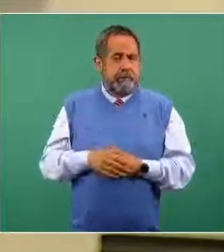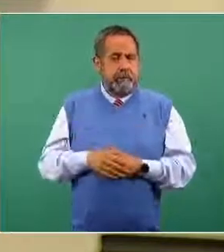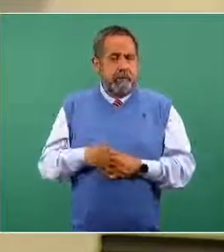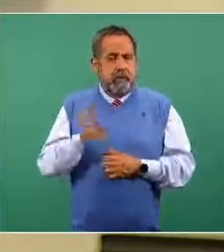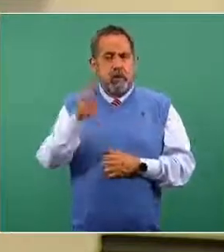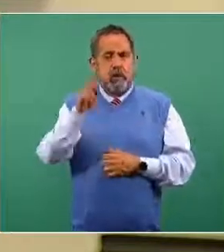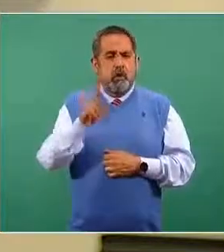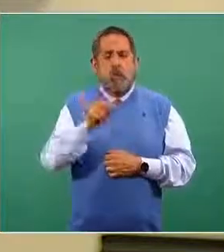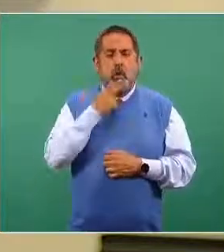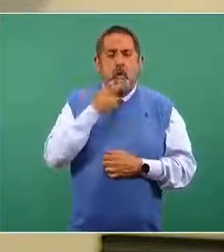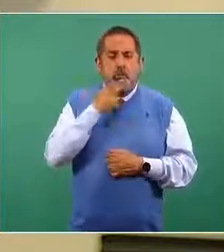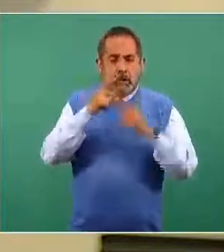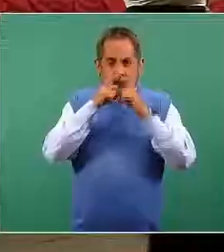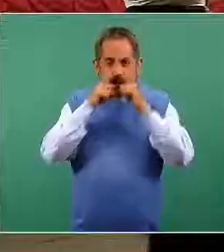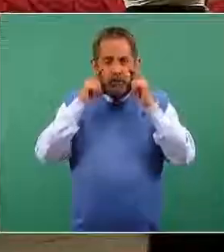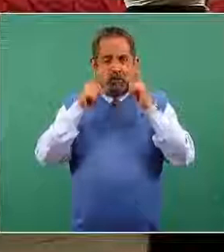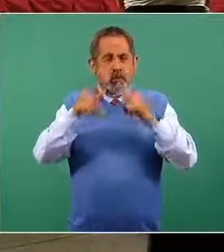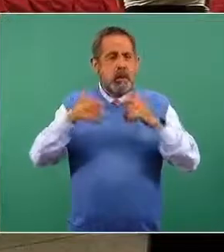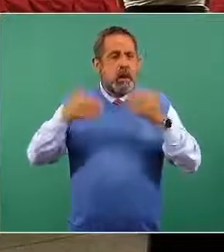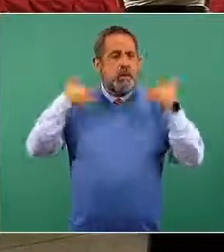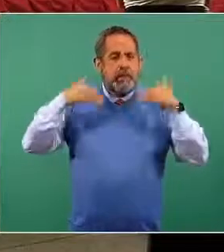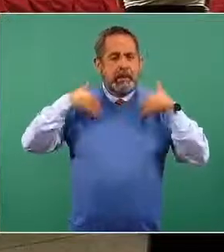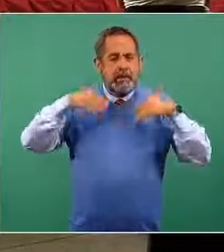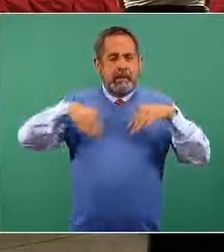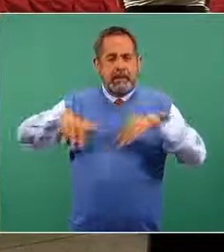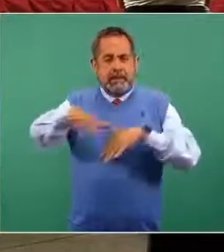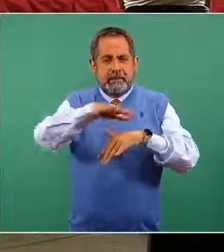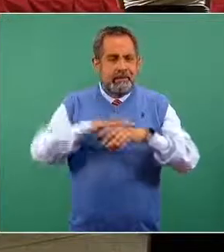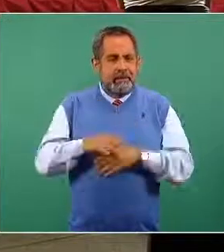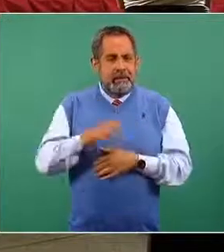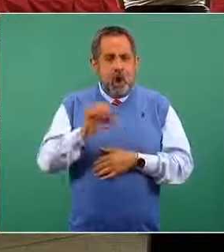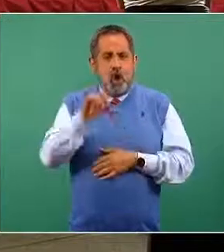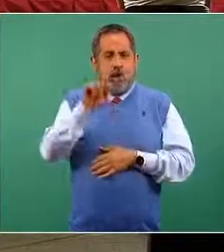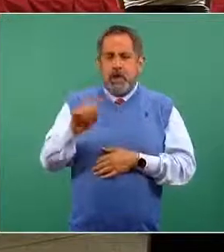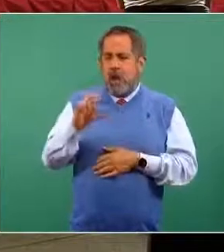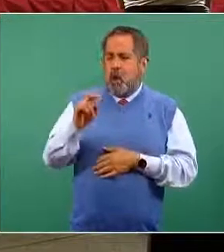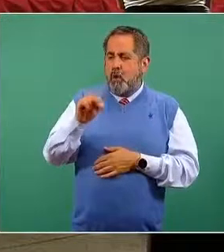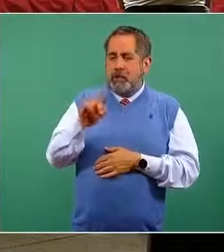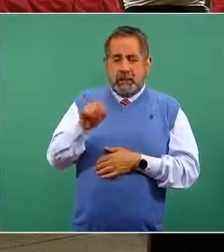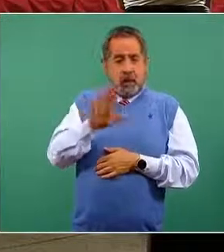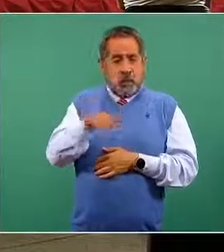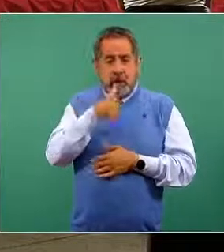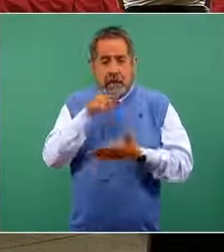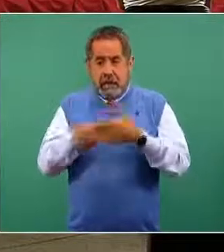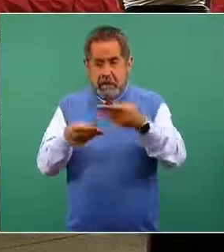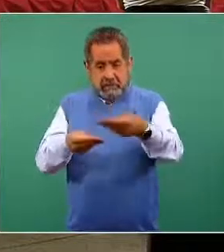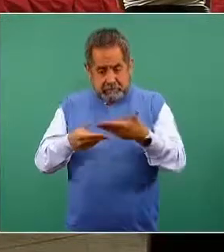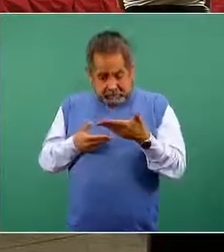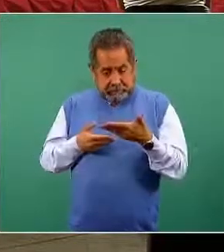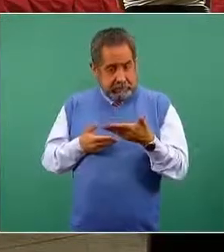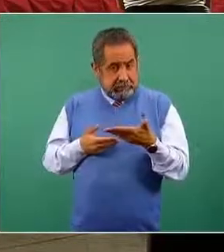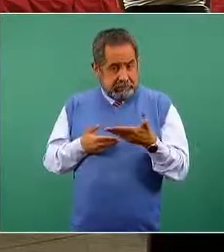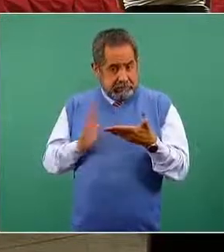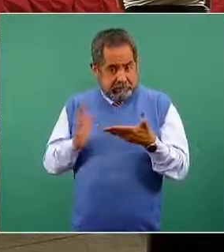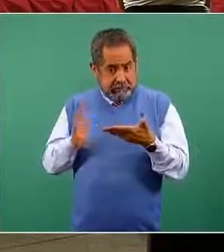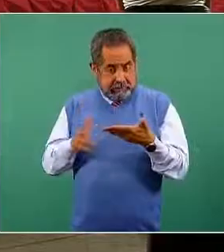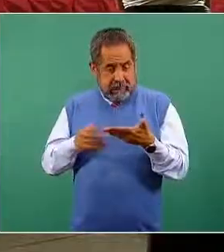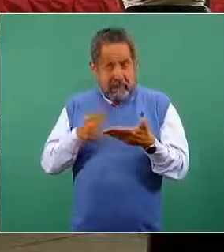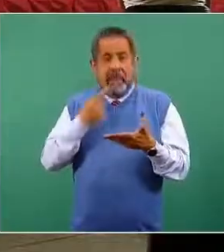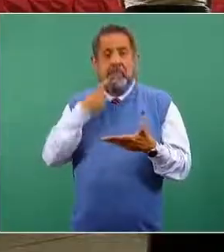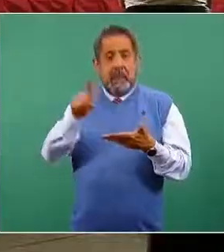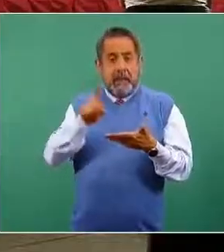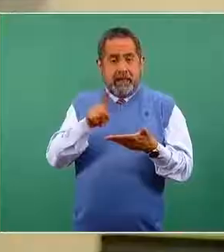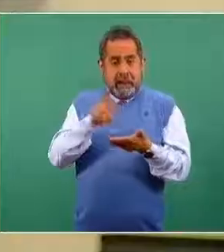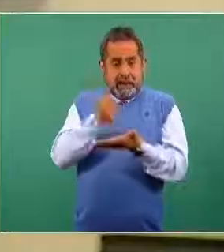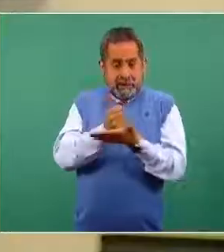por no usar cubrebocas en su paseo por la Condesa. Entonces quería ver si ya recibió usted como dicen, la